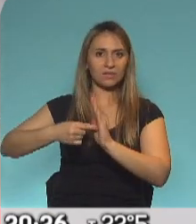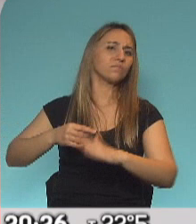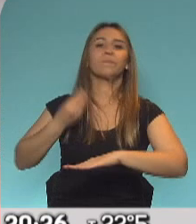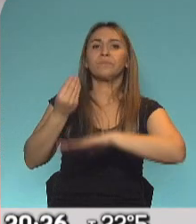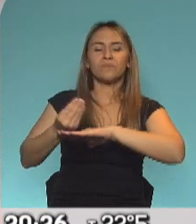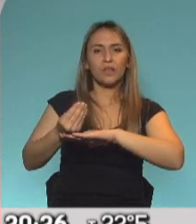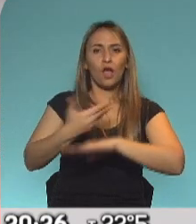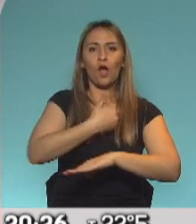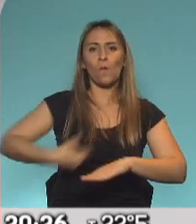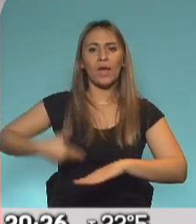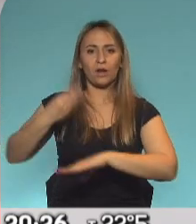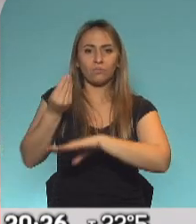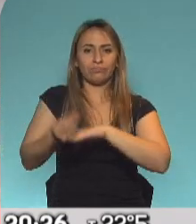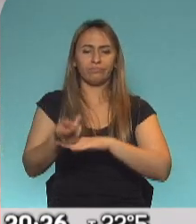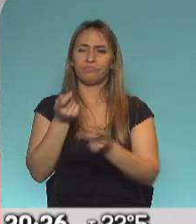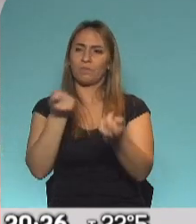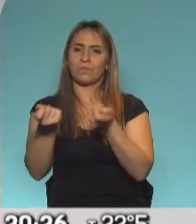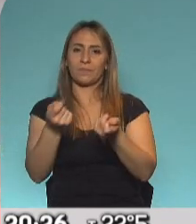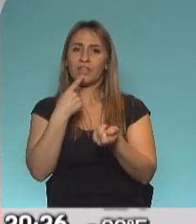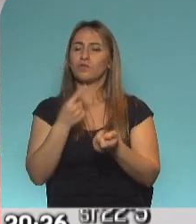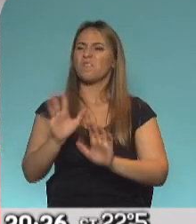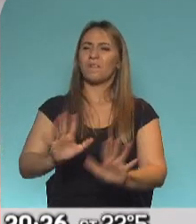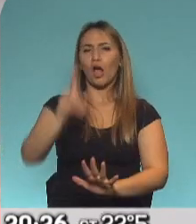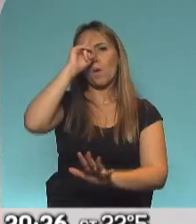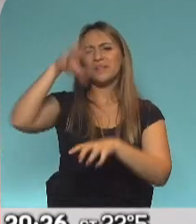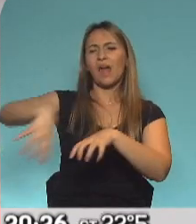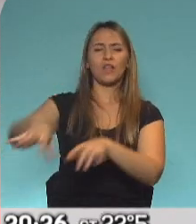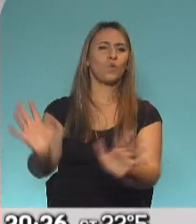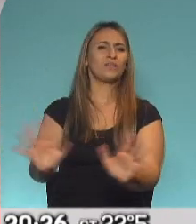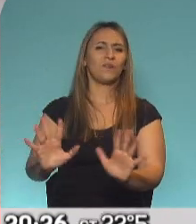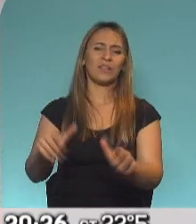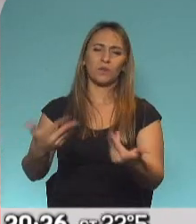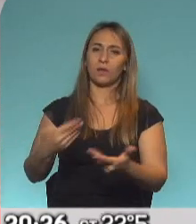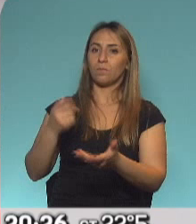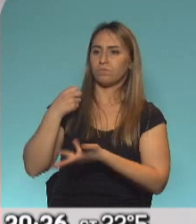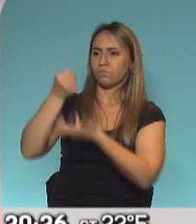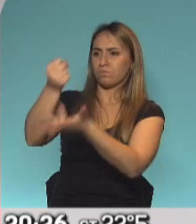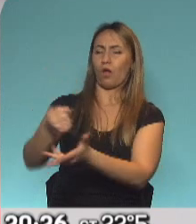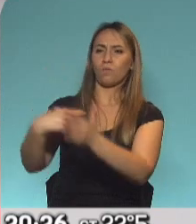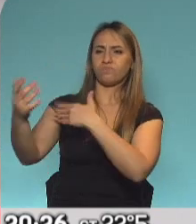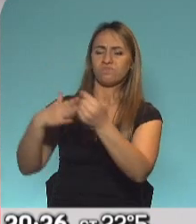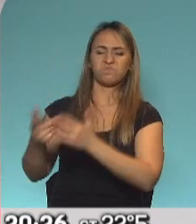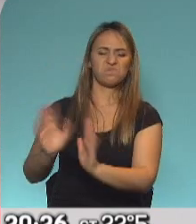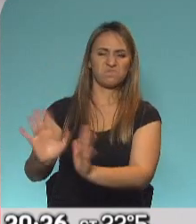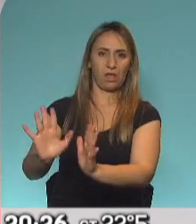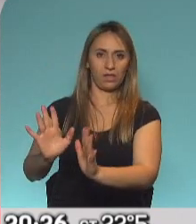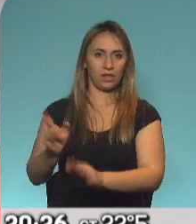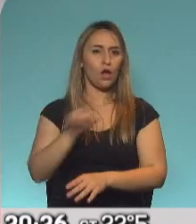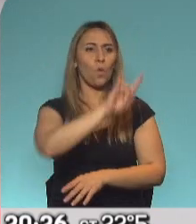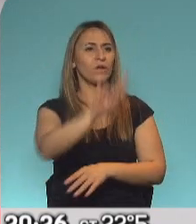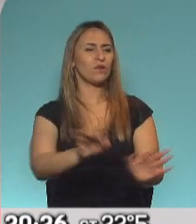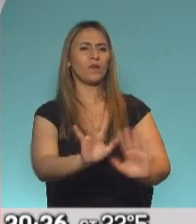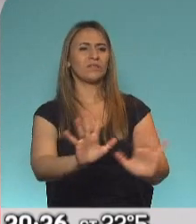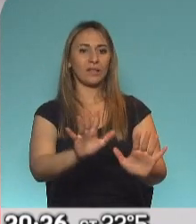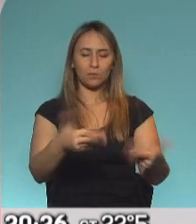una persona que decía que no hacían falta hospitales, por eso no los terminaba, que no hacían falta universidades, por eso no promovía la educación